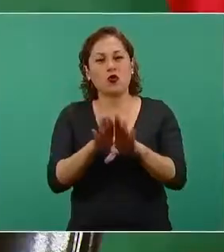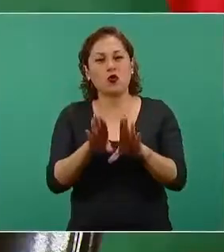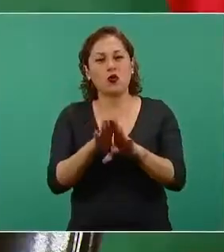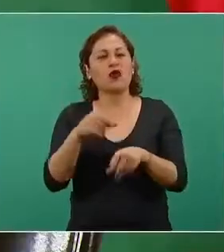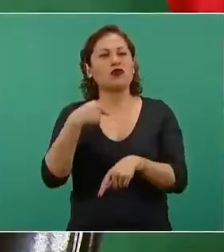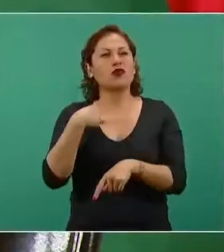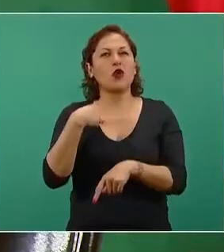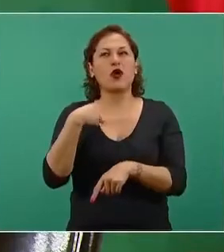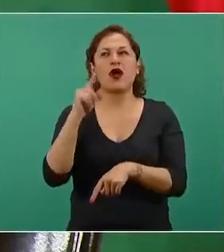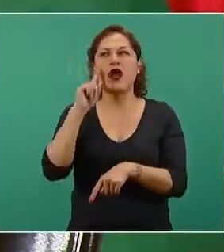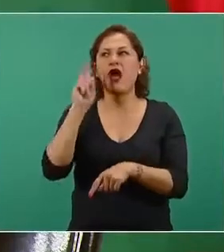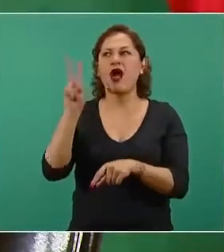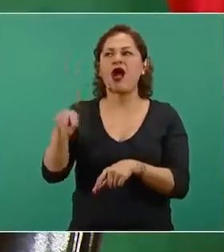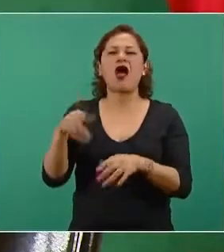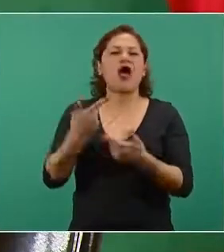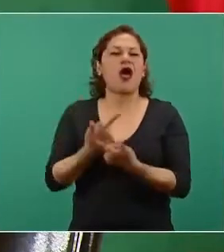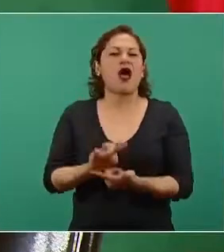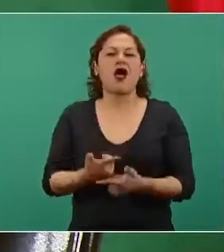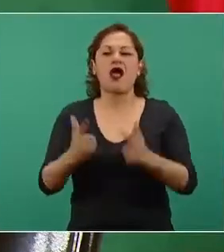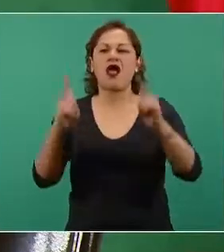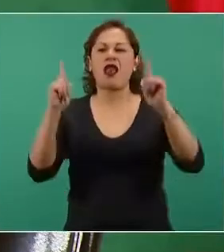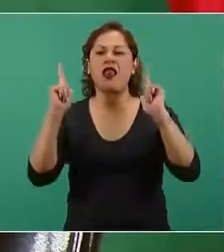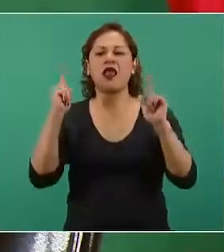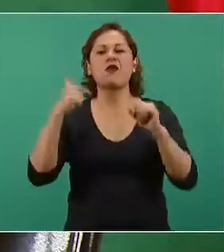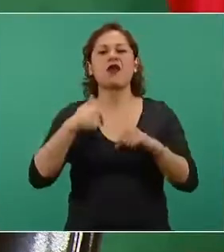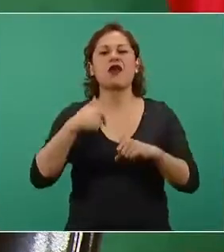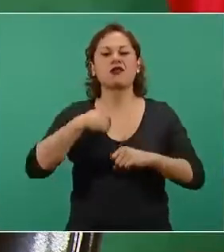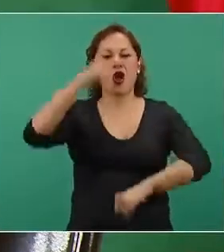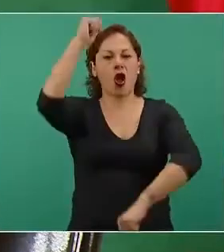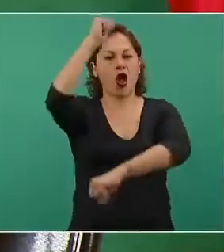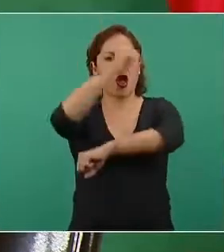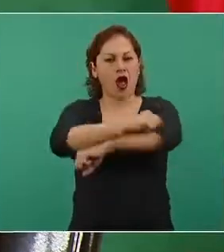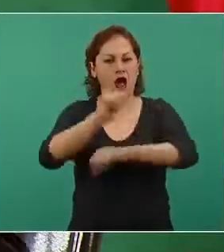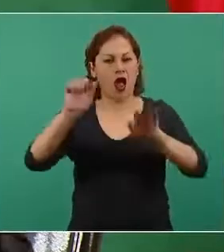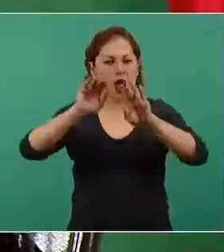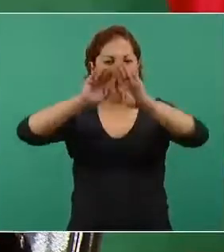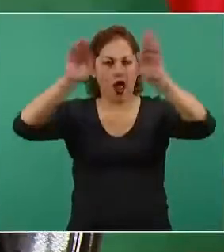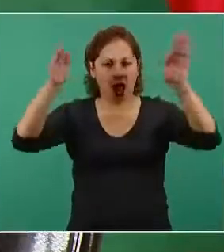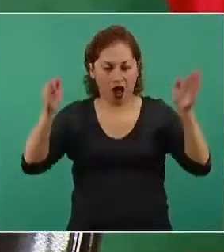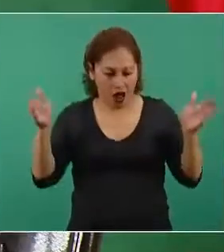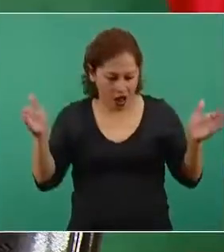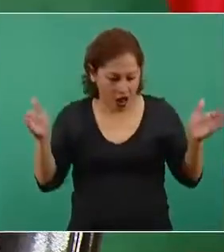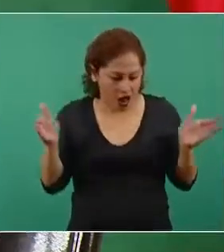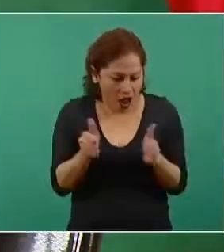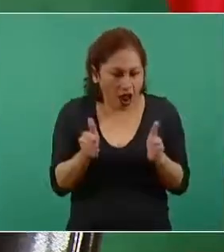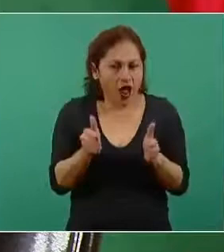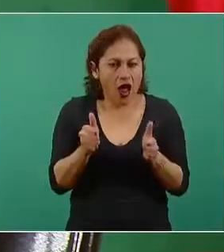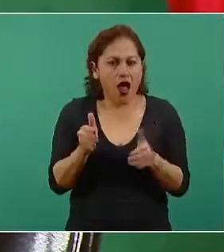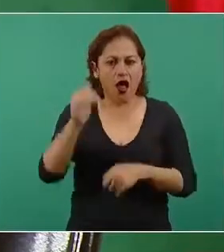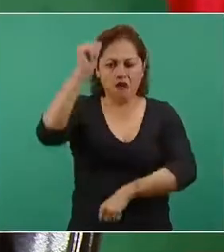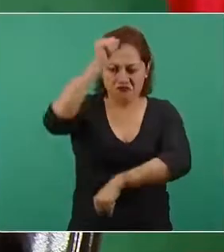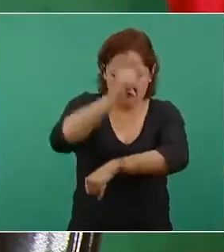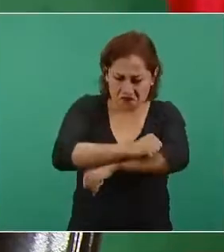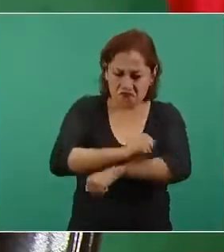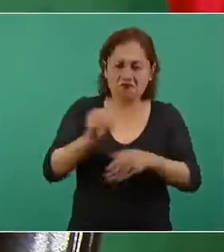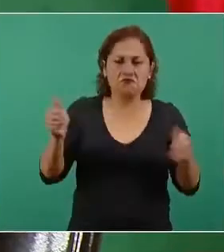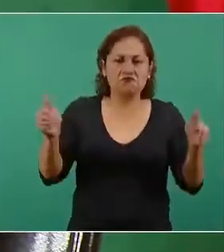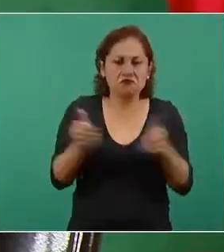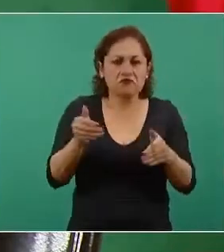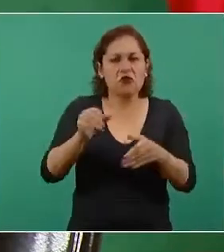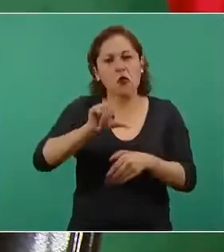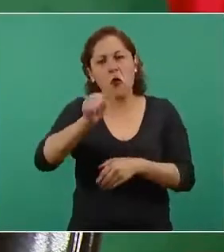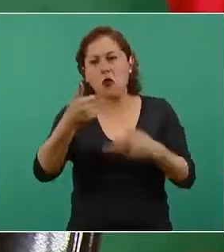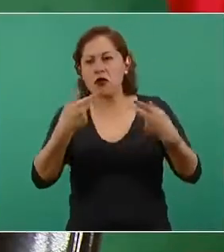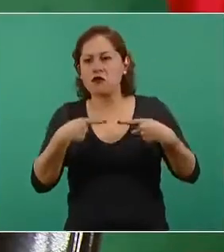a mantener o no voy a mantener mis ventanas abiertas en espacios que obviamente son pequeños, en donde tengo que convivir con otras